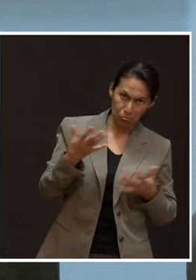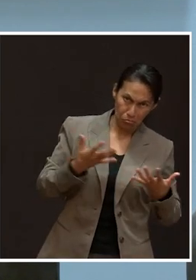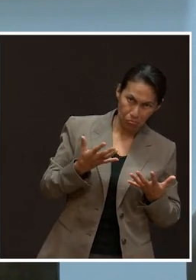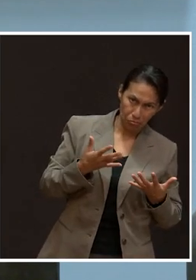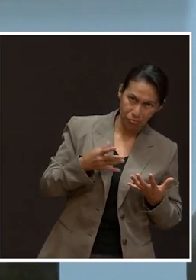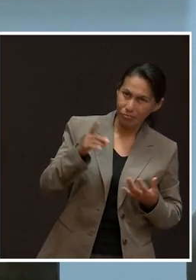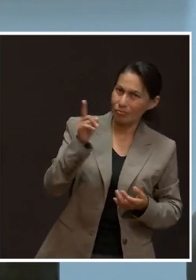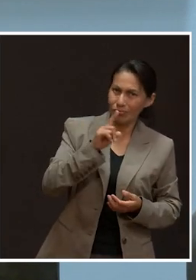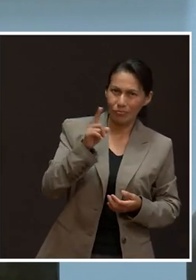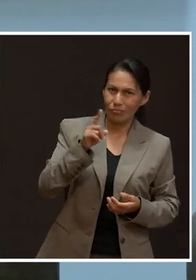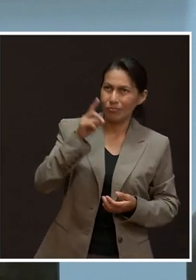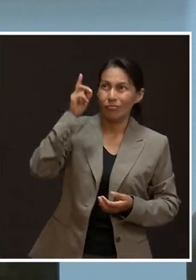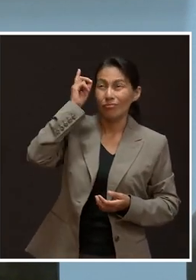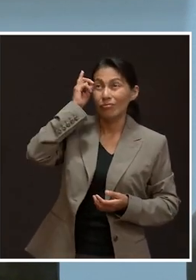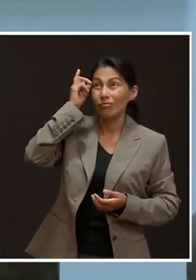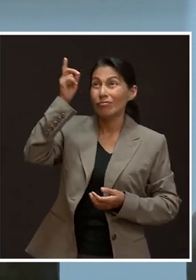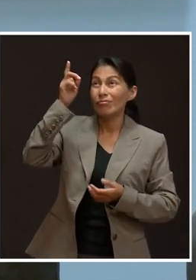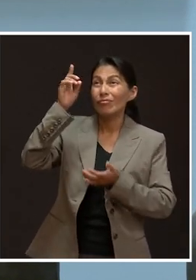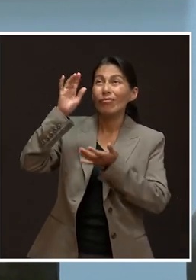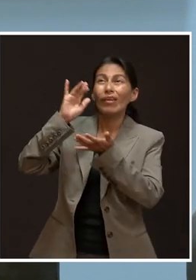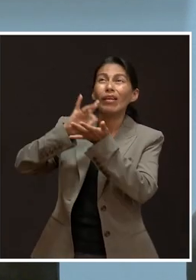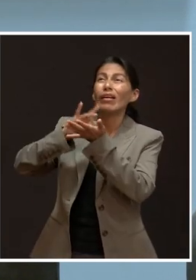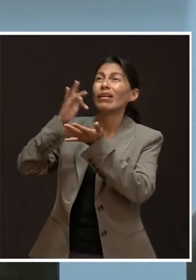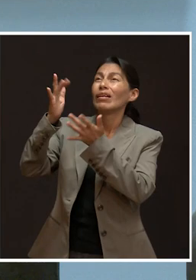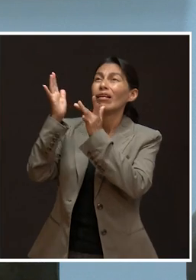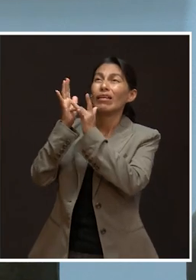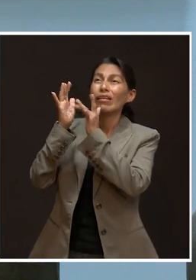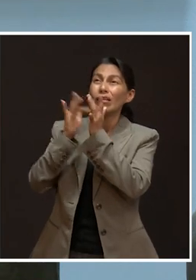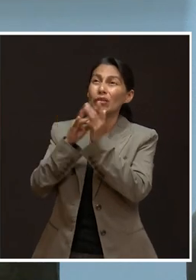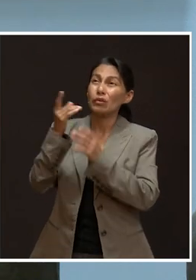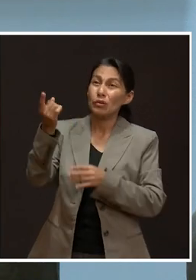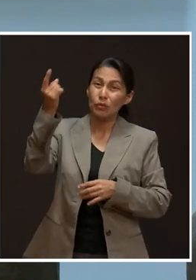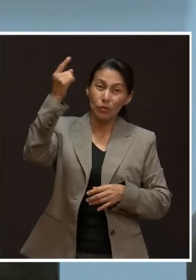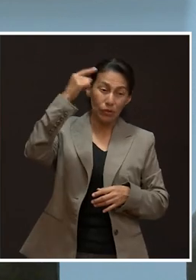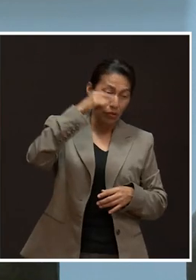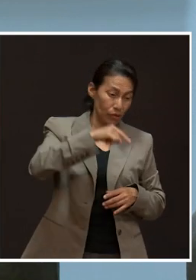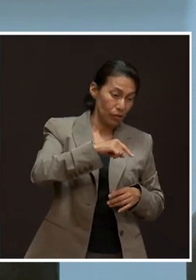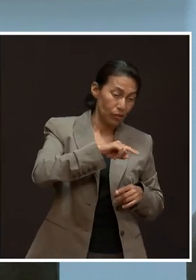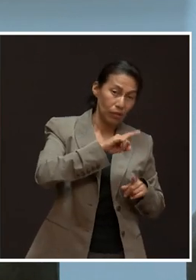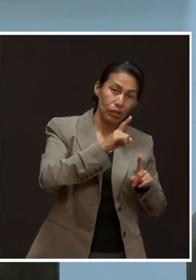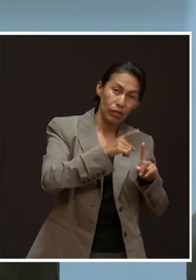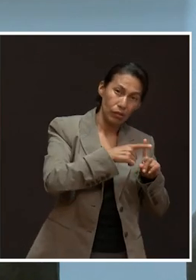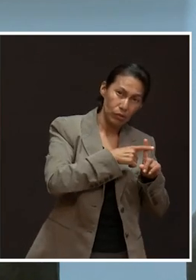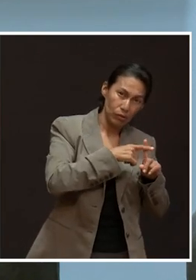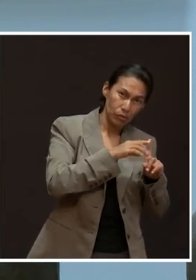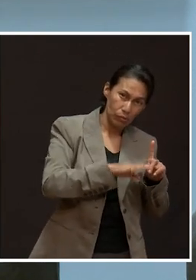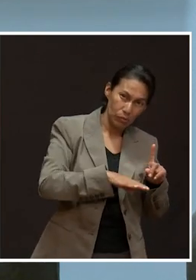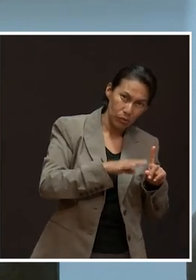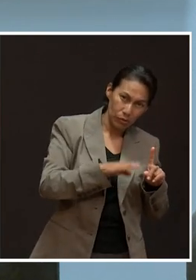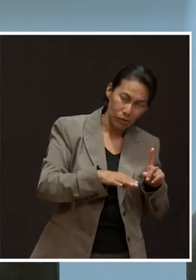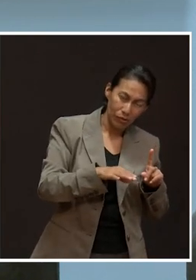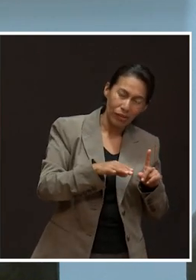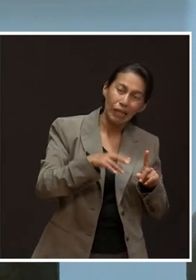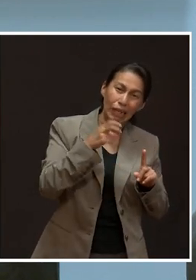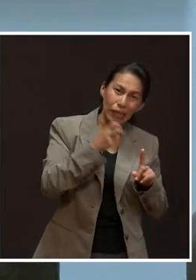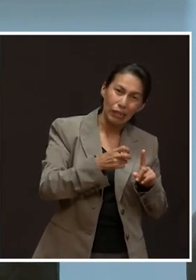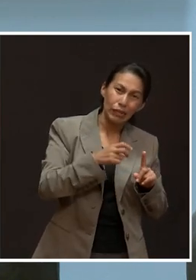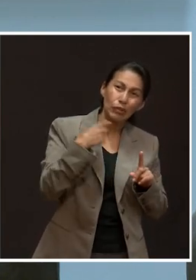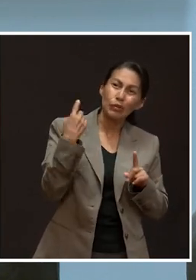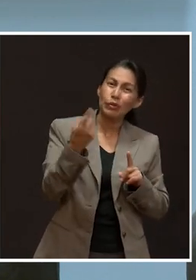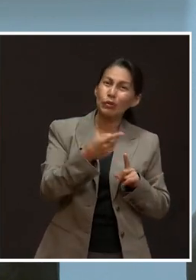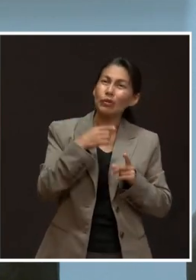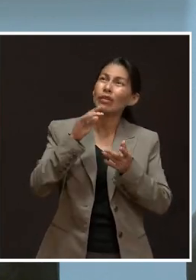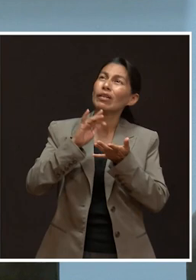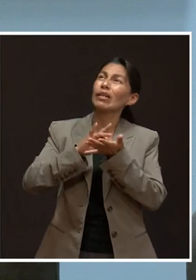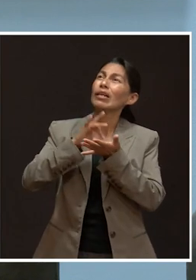Jesucristo. Es a través de la sangre de Jesús como nosotros podemos tener acceso hasta el trono de la